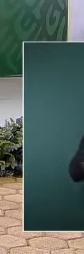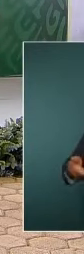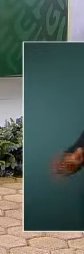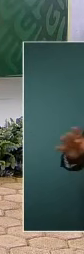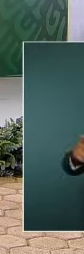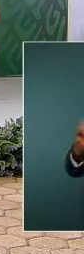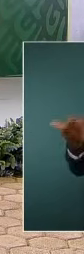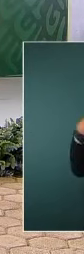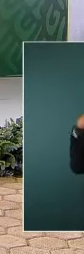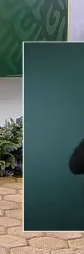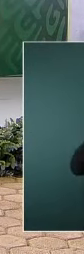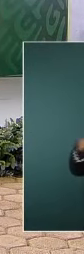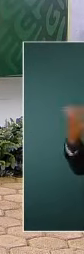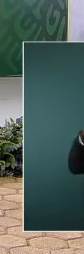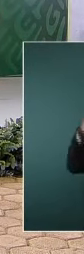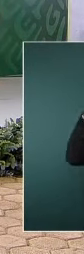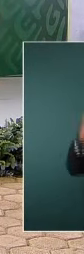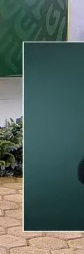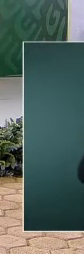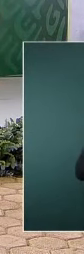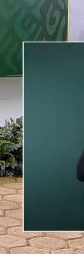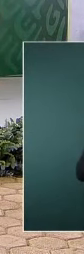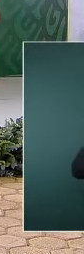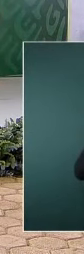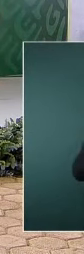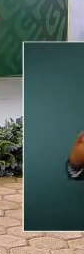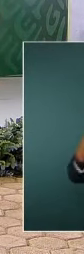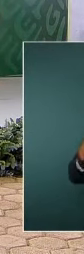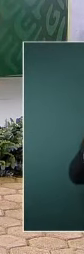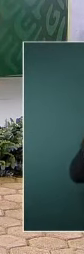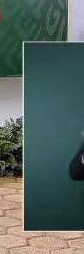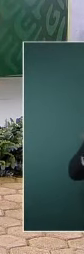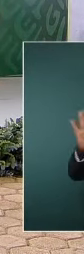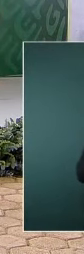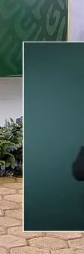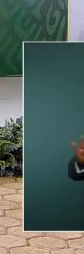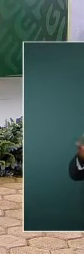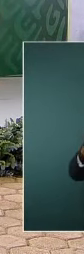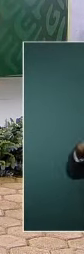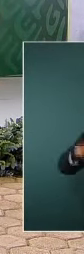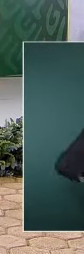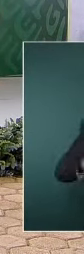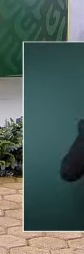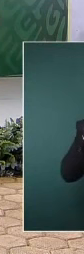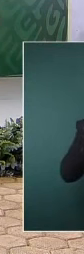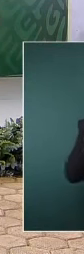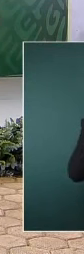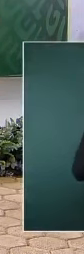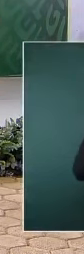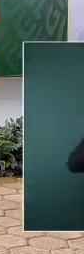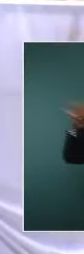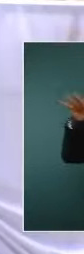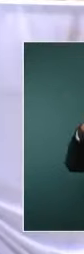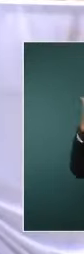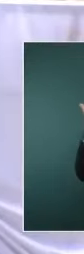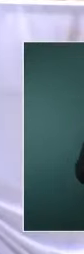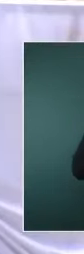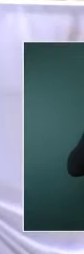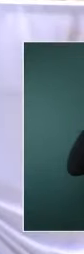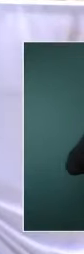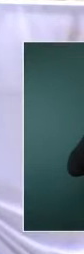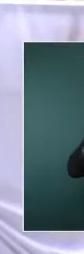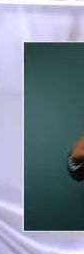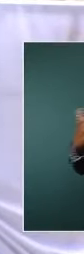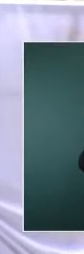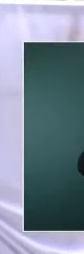de los votos del Congreso, legisladores y gobernadores recibían manga ancha para etiquetar, entre comillas, recursos